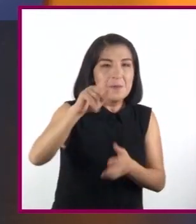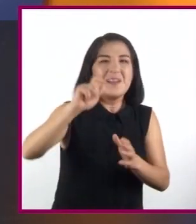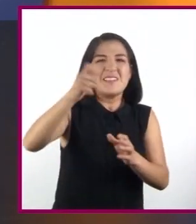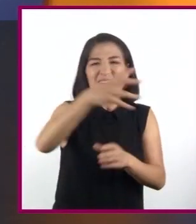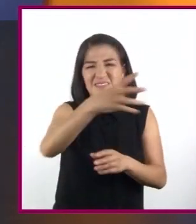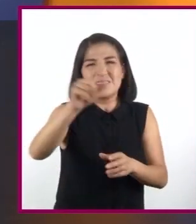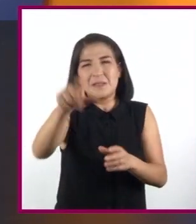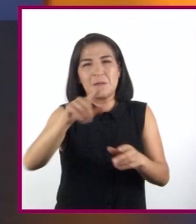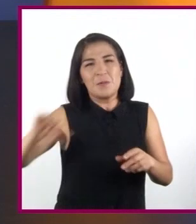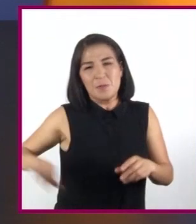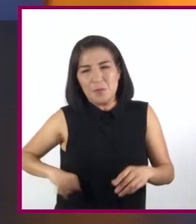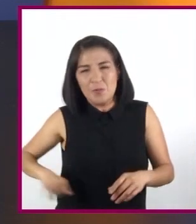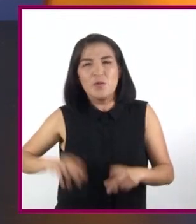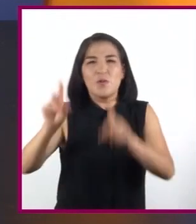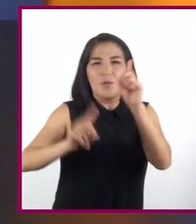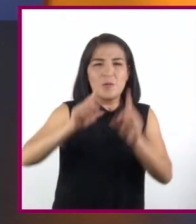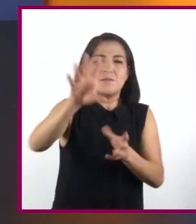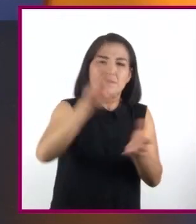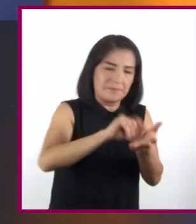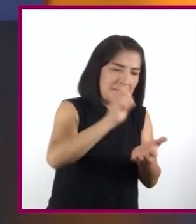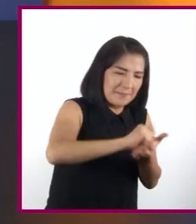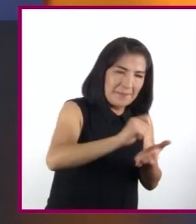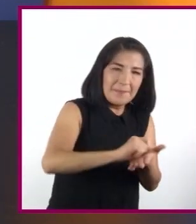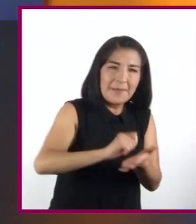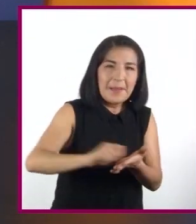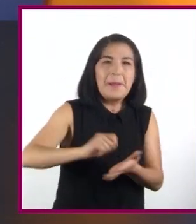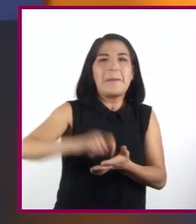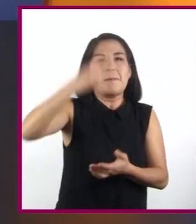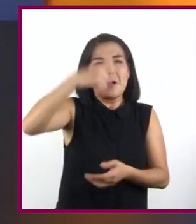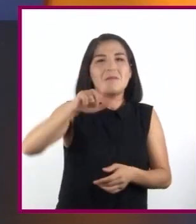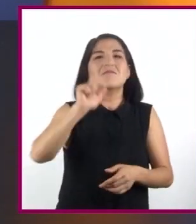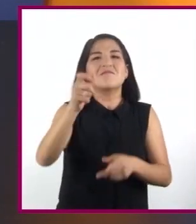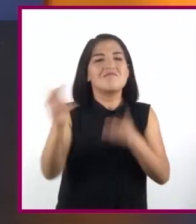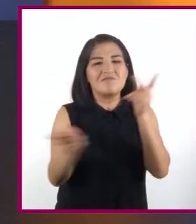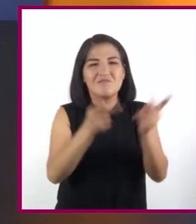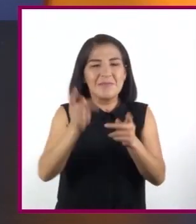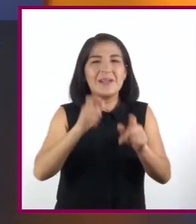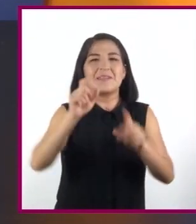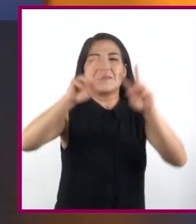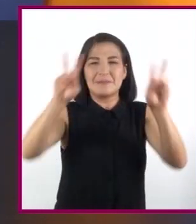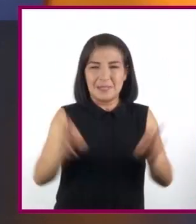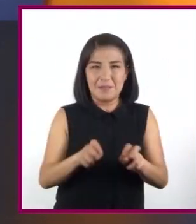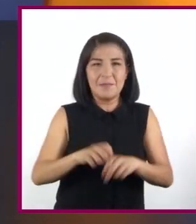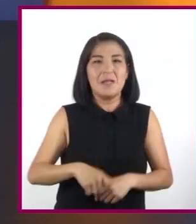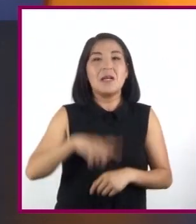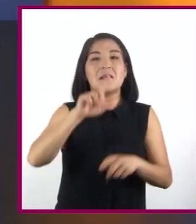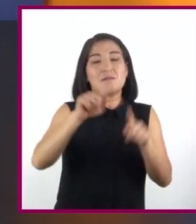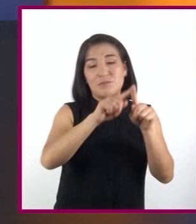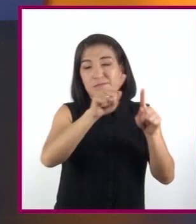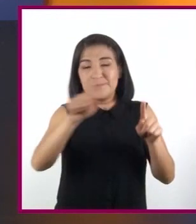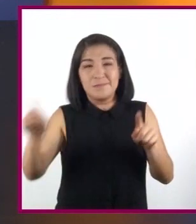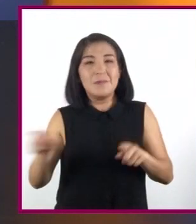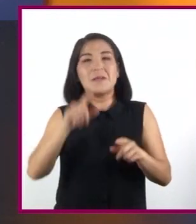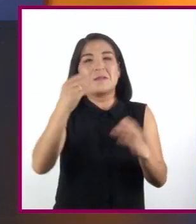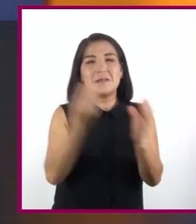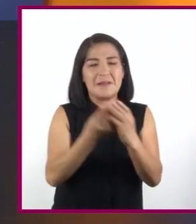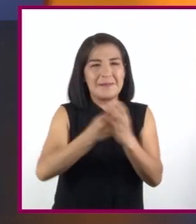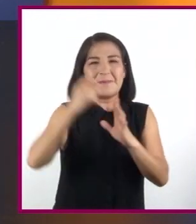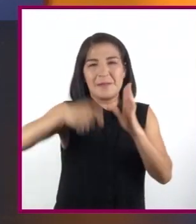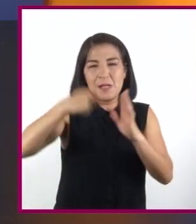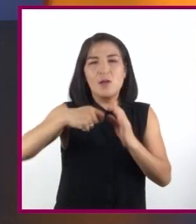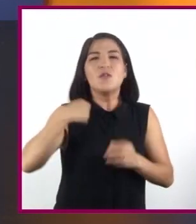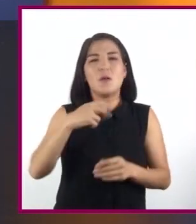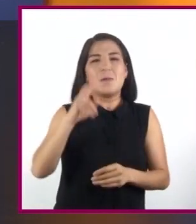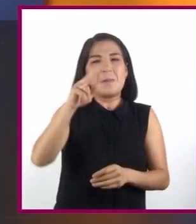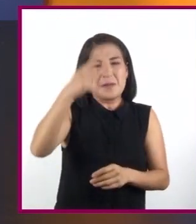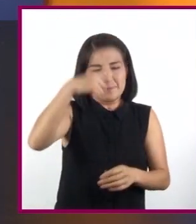apuntar cualquier duda, inquietud o dificultad que tengan durante el planteamiento del tema. En el transcurso de la sesión, les propondré algunos